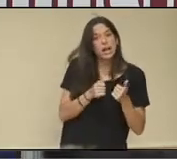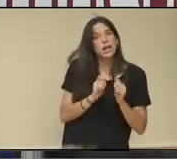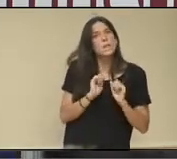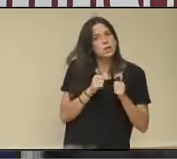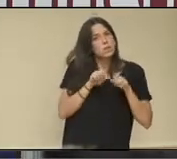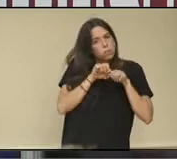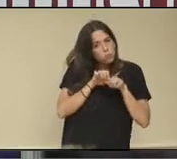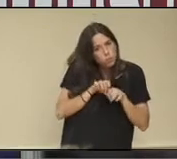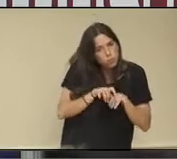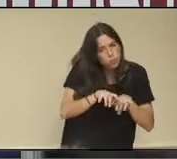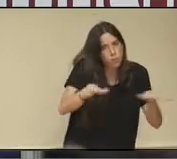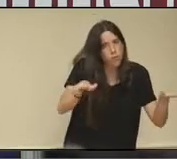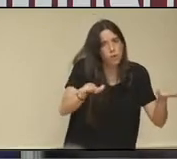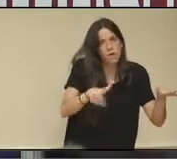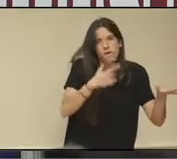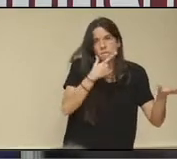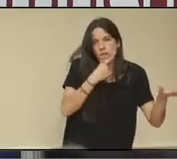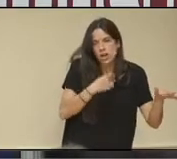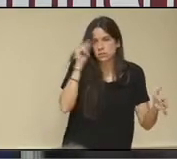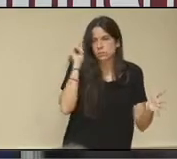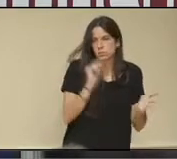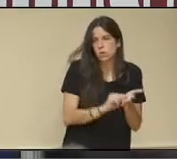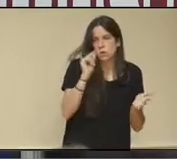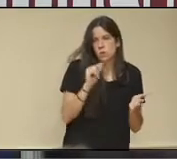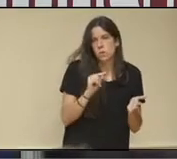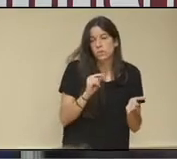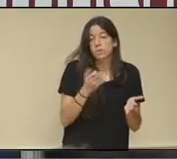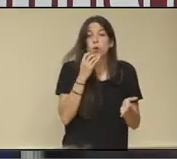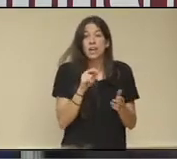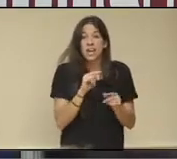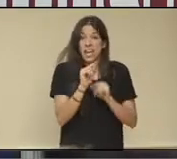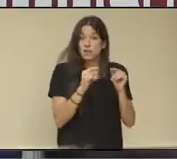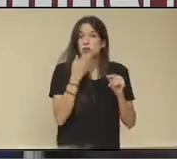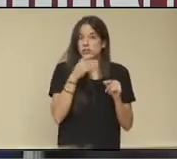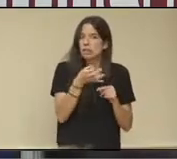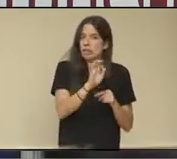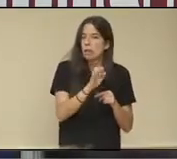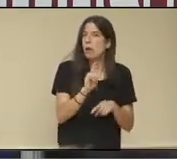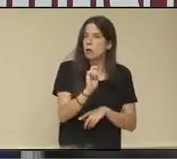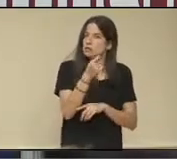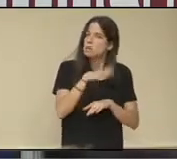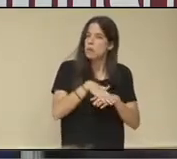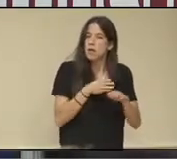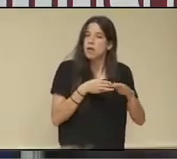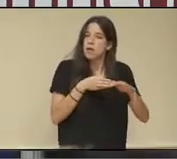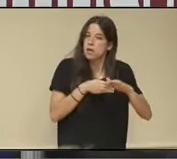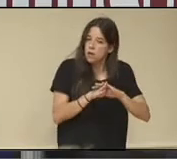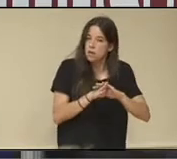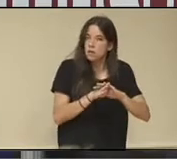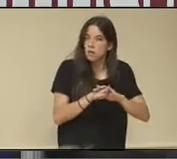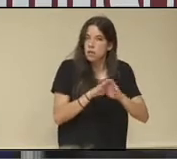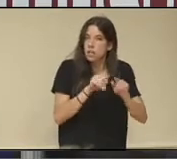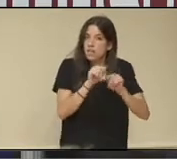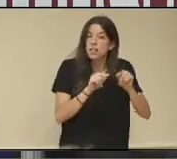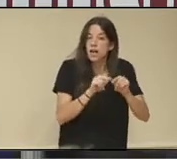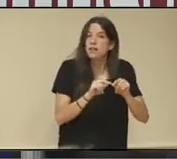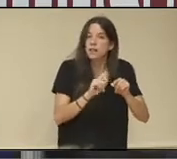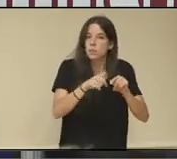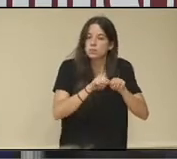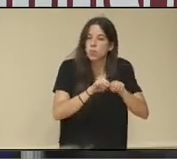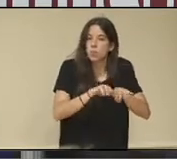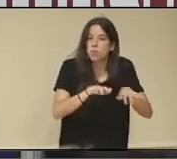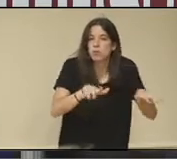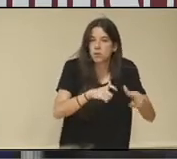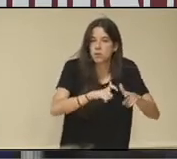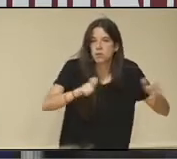propagaba y se perpetuaba, un virus siempre que tiene una célula que infectar, un organismo al que infectar, se perpetúa. Al